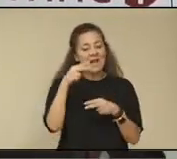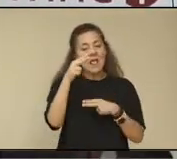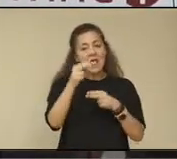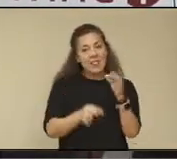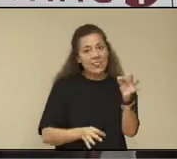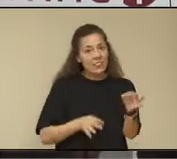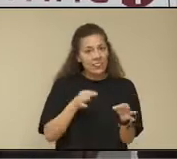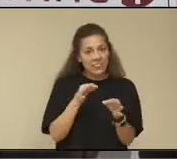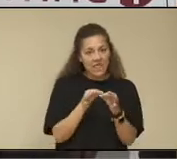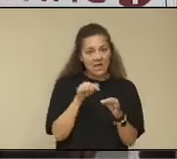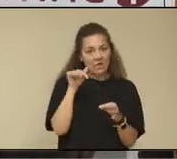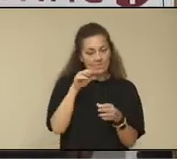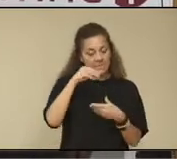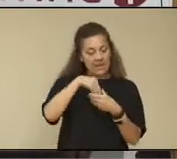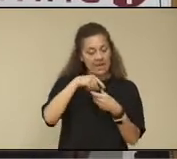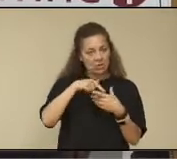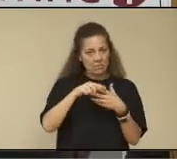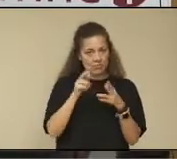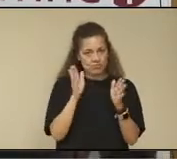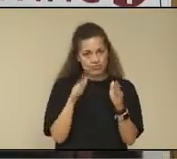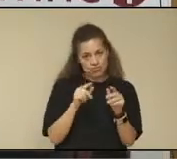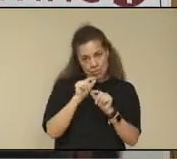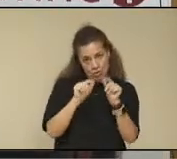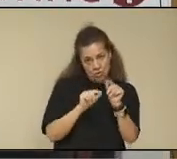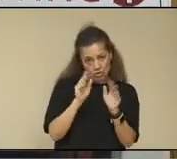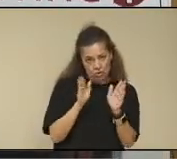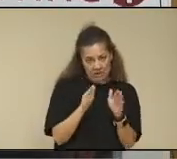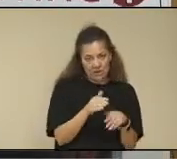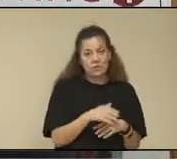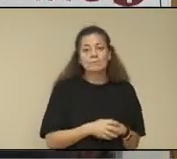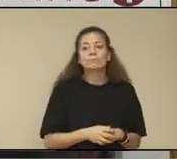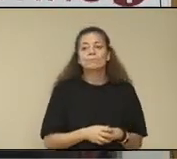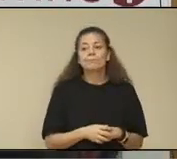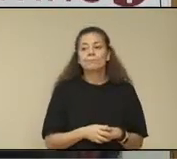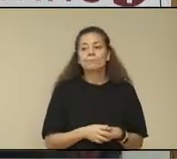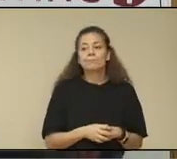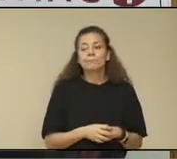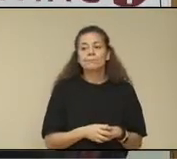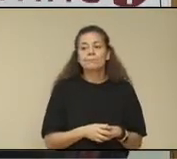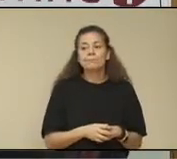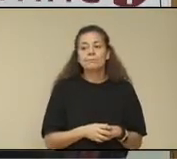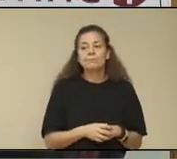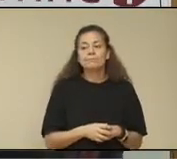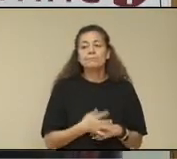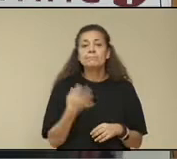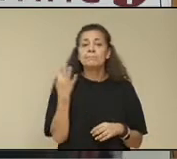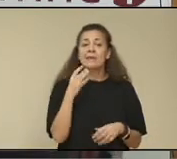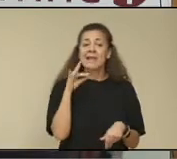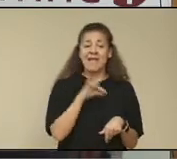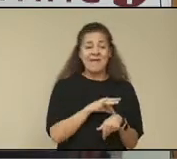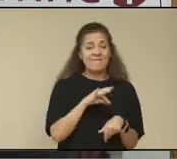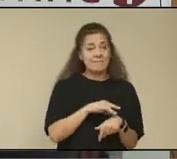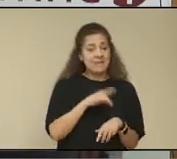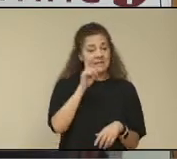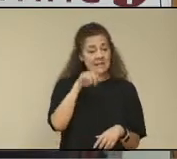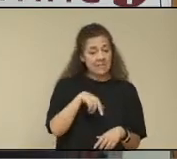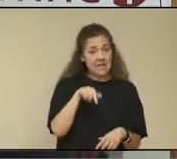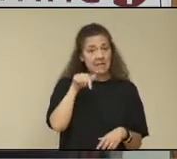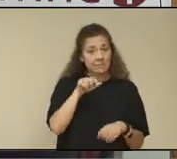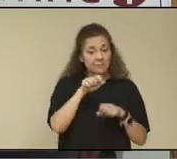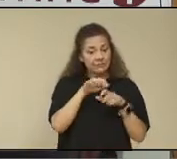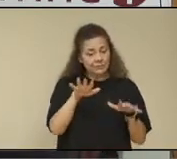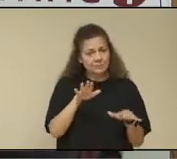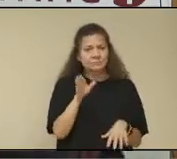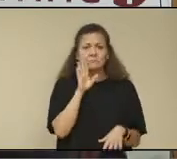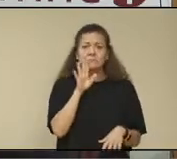dentro del mosquito. ¿Qué ¿Qué otras enfermedades hay endémicas en las